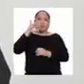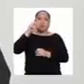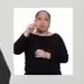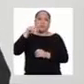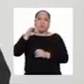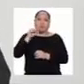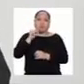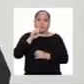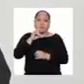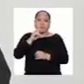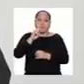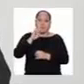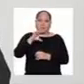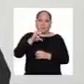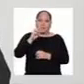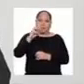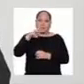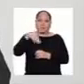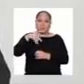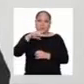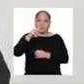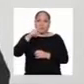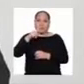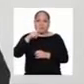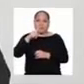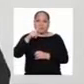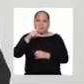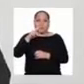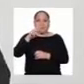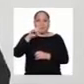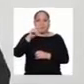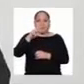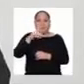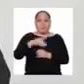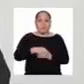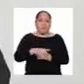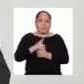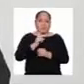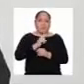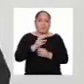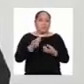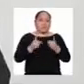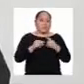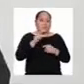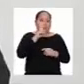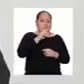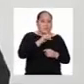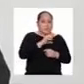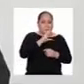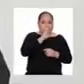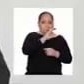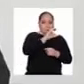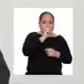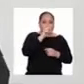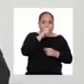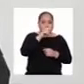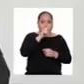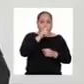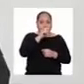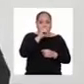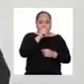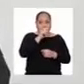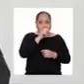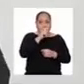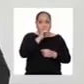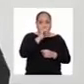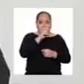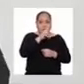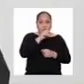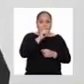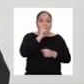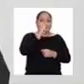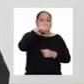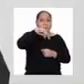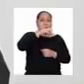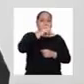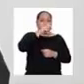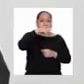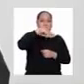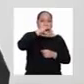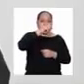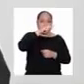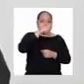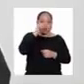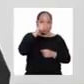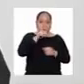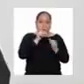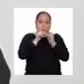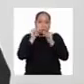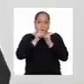acumulada cuando la variable es una cualitativa nominal. Los números se pueden obtener, pero no nos